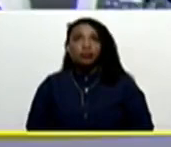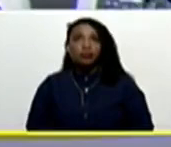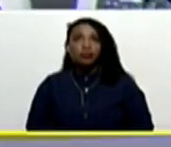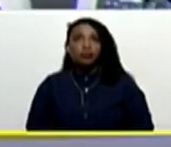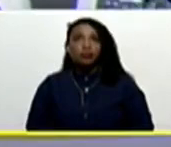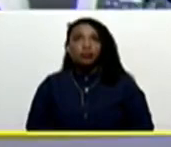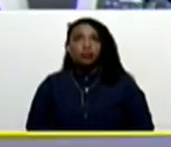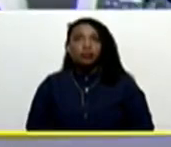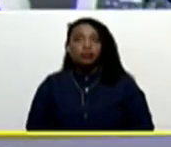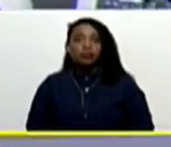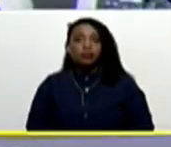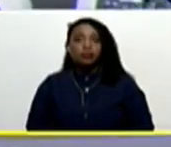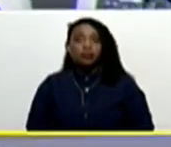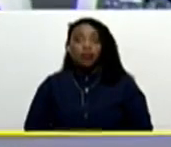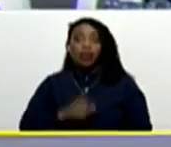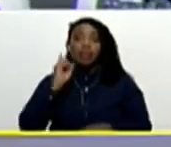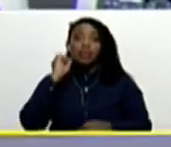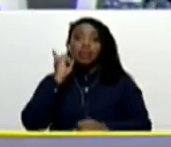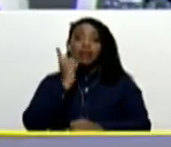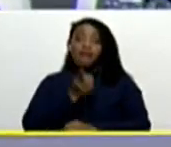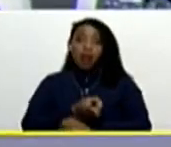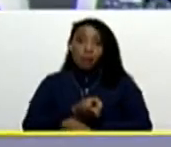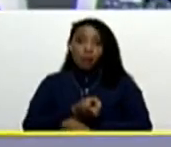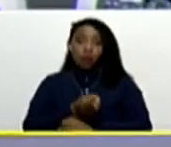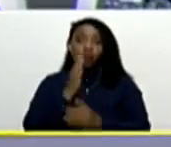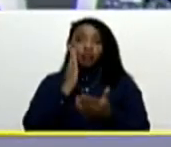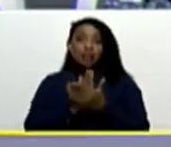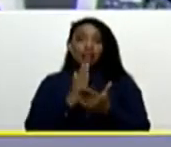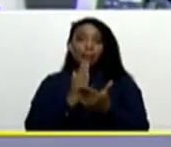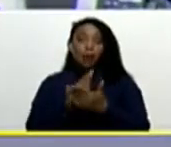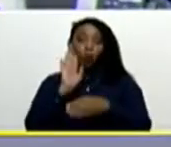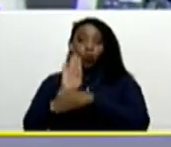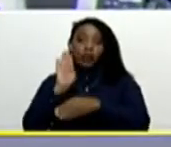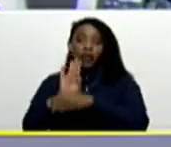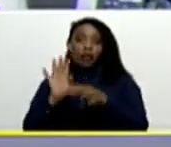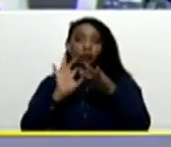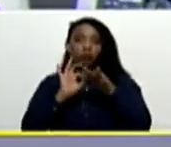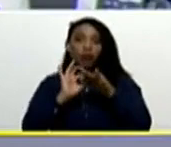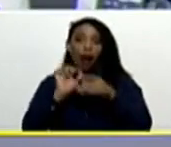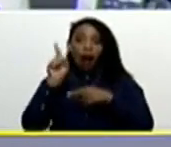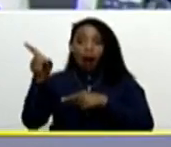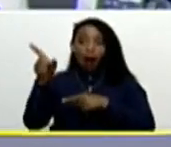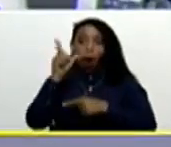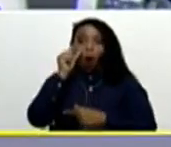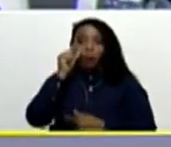taught us. Que es que debemos preservar siempre la unidad que él nos enseñó.